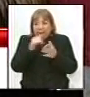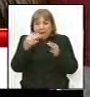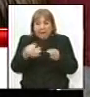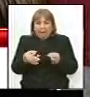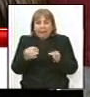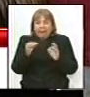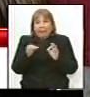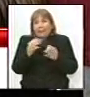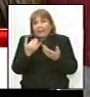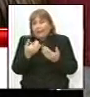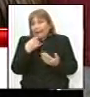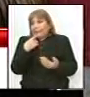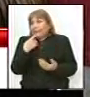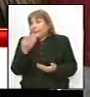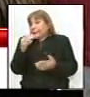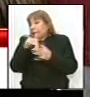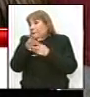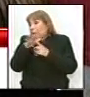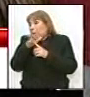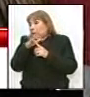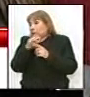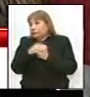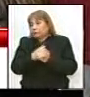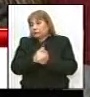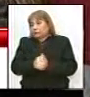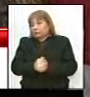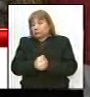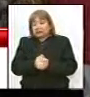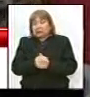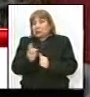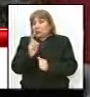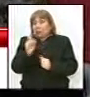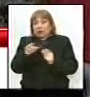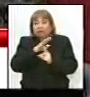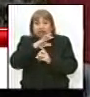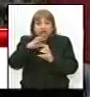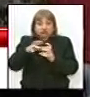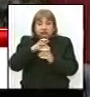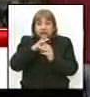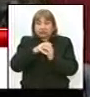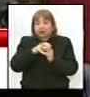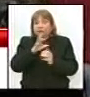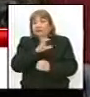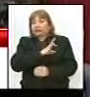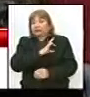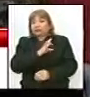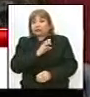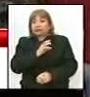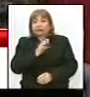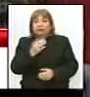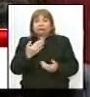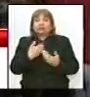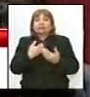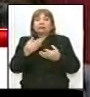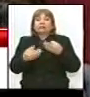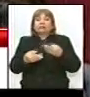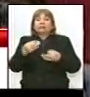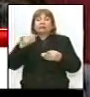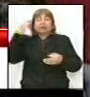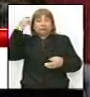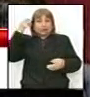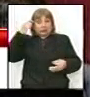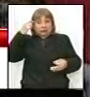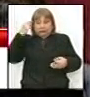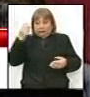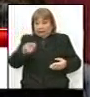toma el parlamento vincular poder ya no solamente vincula al poder judicial porque no es un guante juicio político sino es un juicio político oye